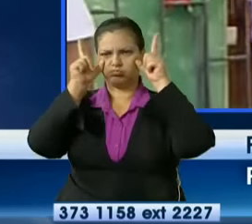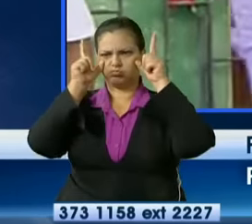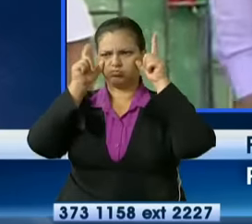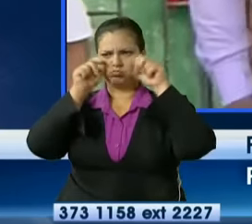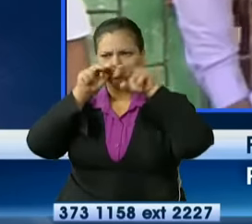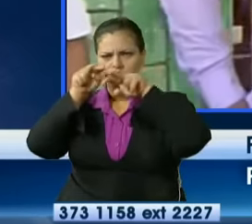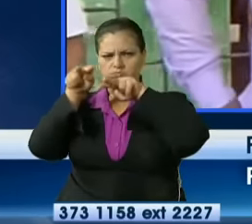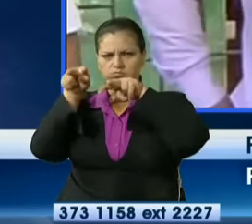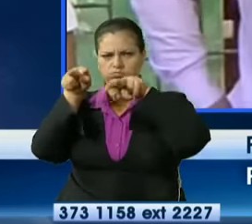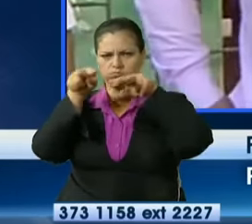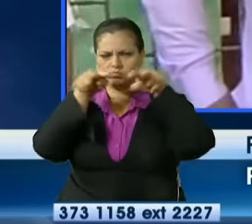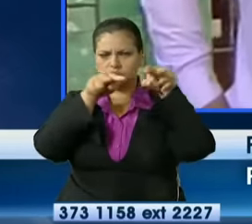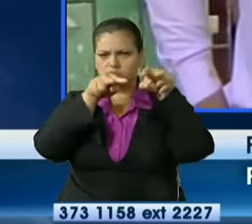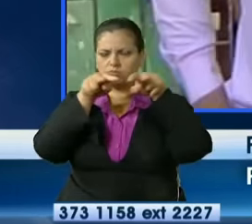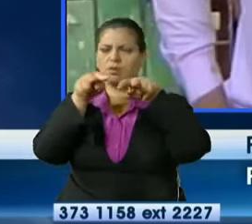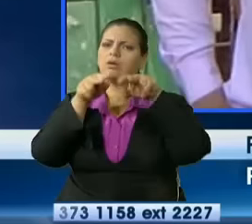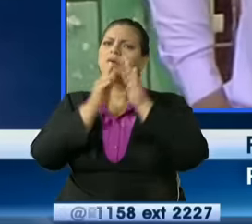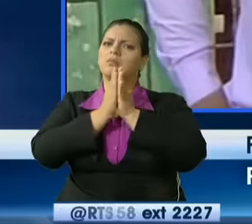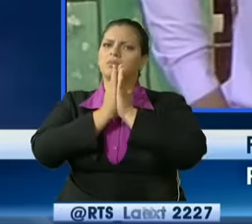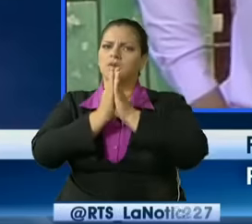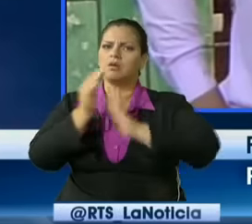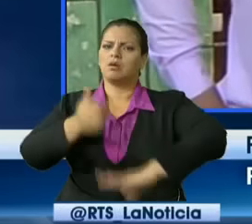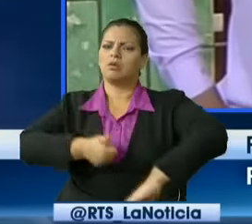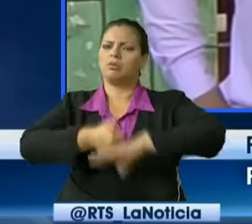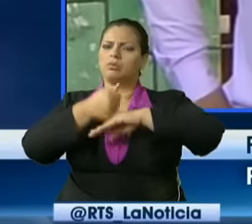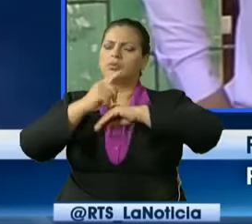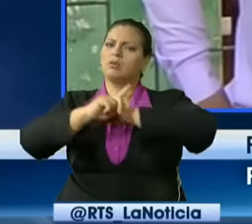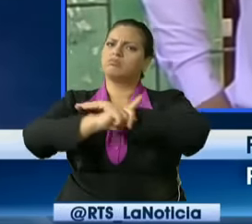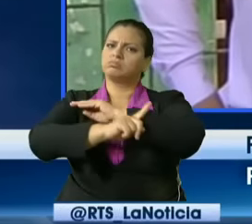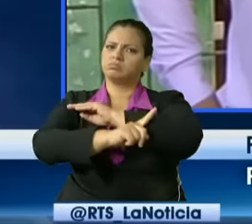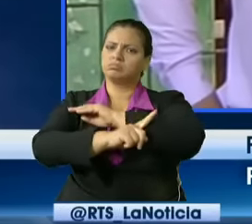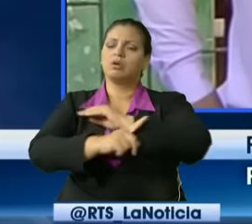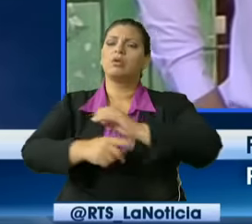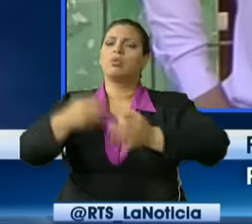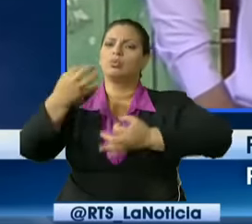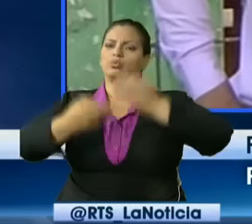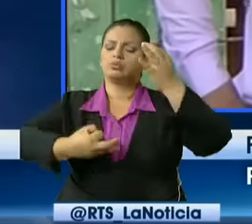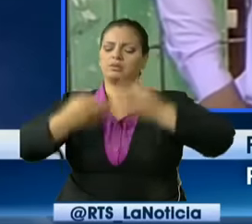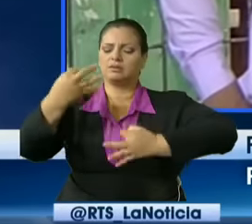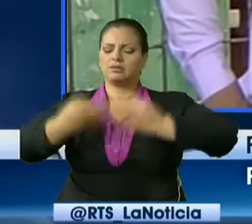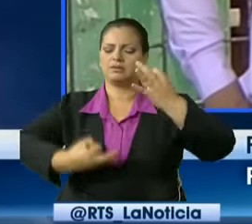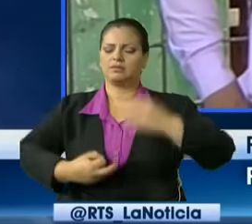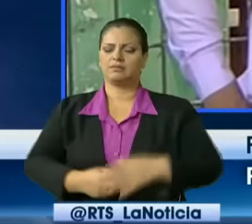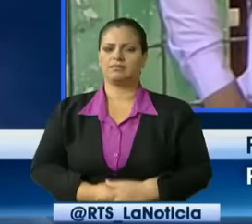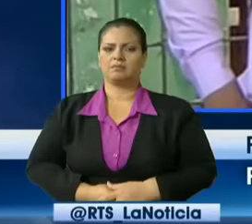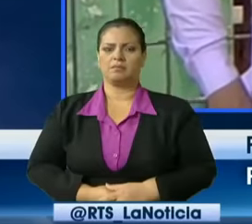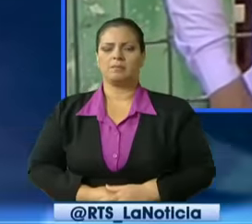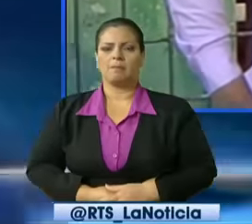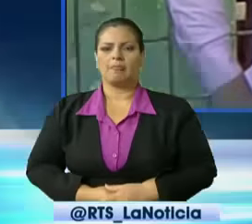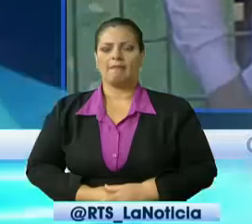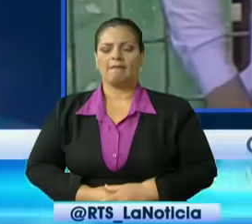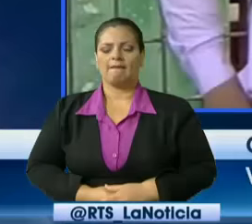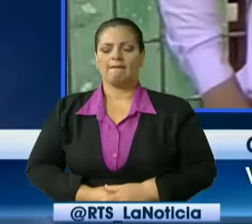obviamente sancione si es el caso. Por supuesto que sí, yo creo que ahí no